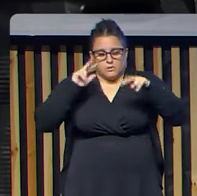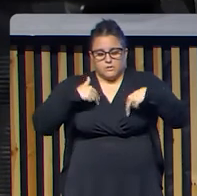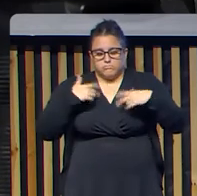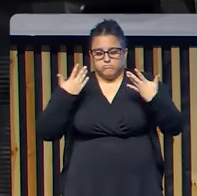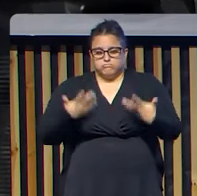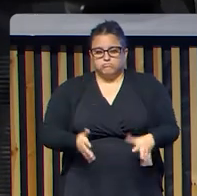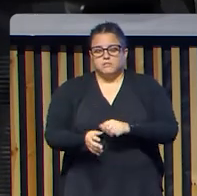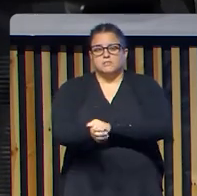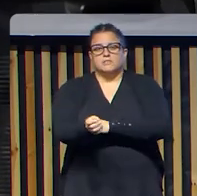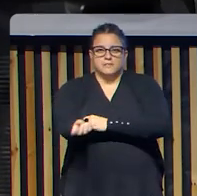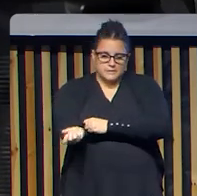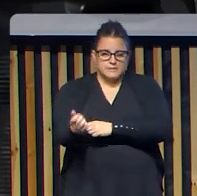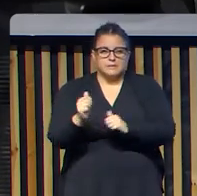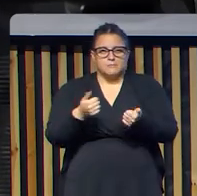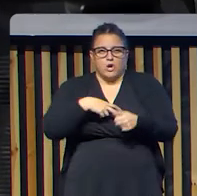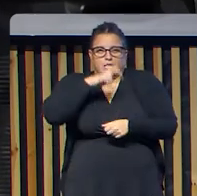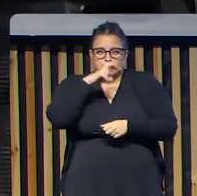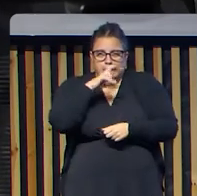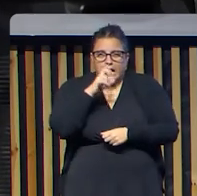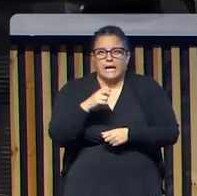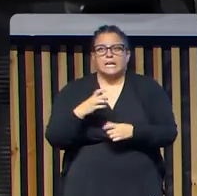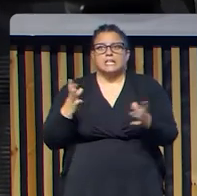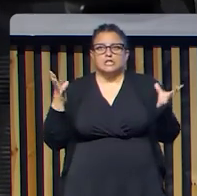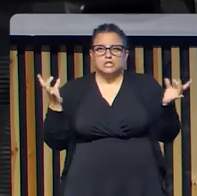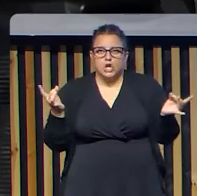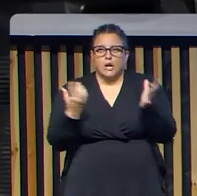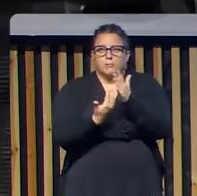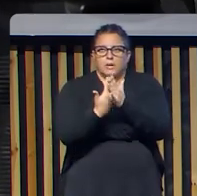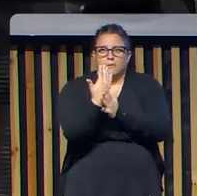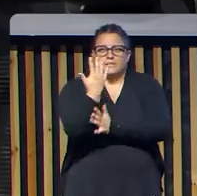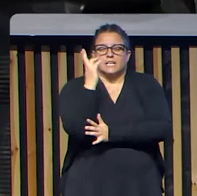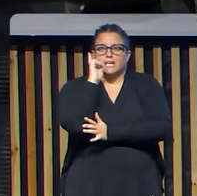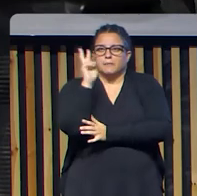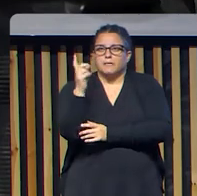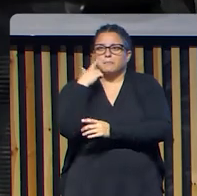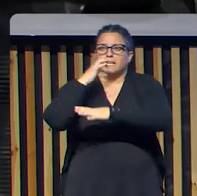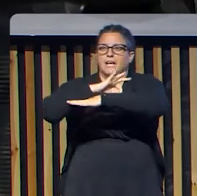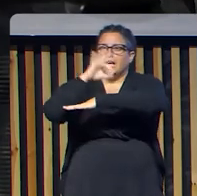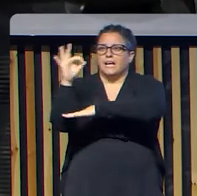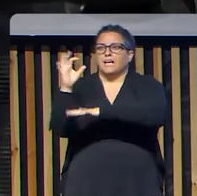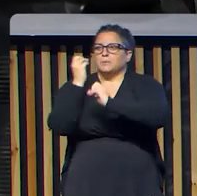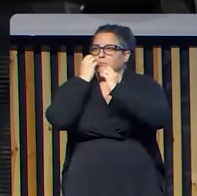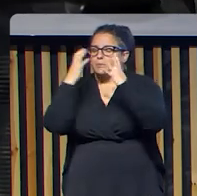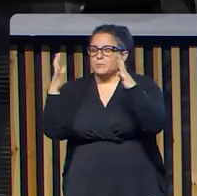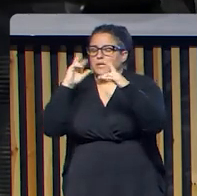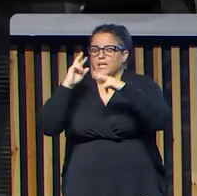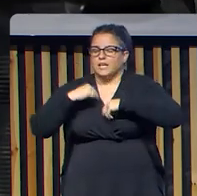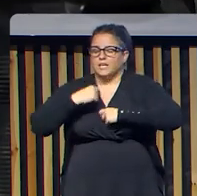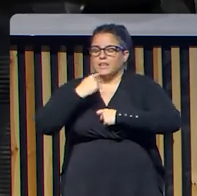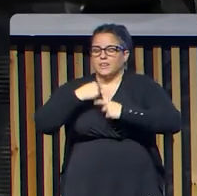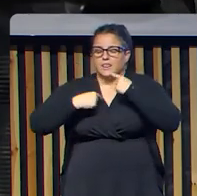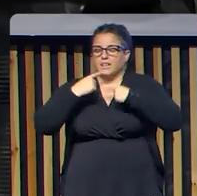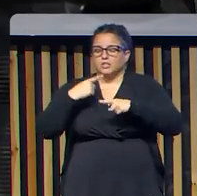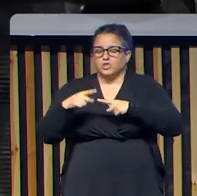yoga por la mañana y respiro hondo hay un amanecer muy bonito nada va a alterar mi calma